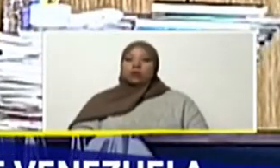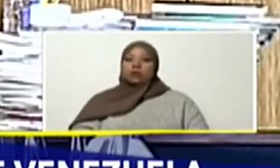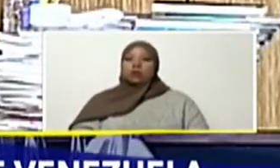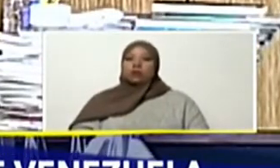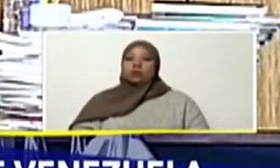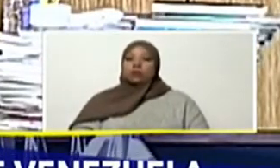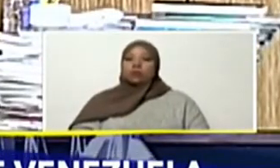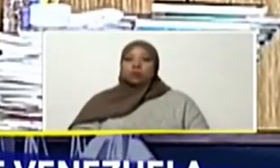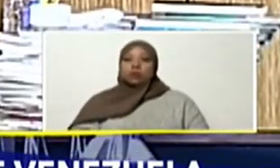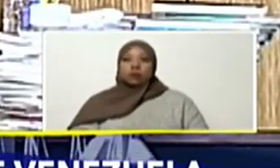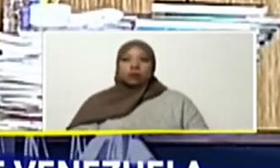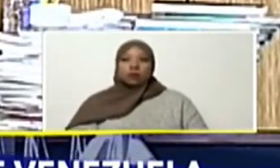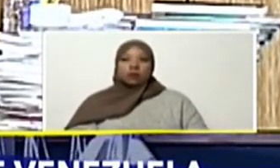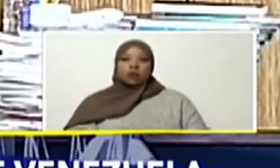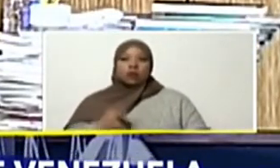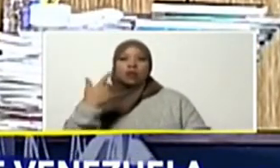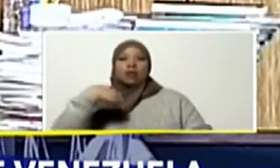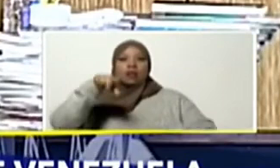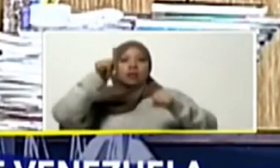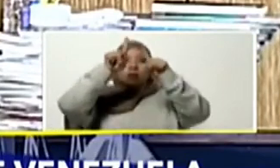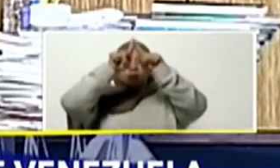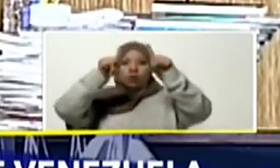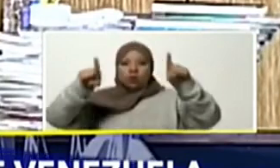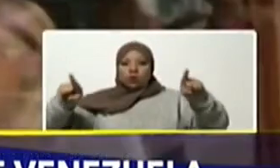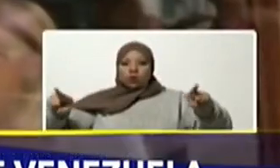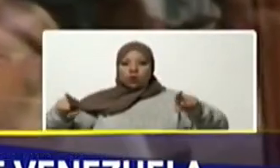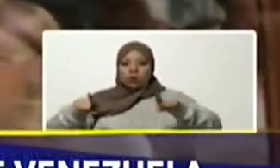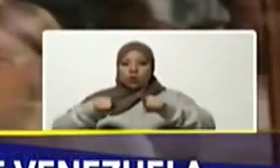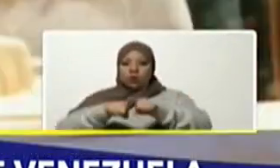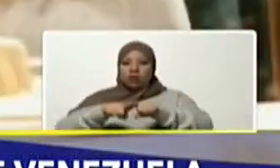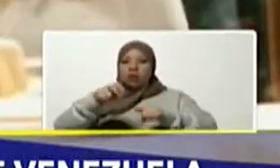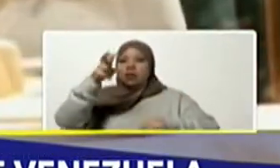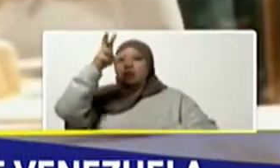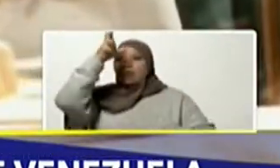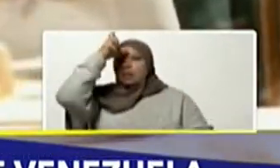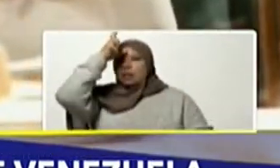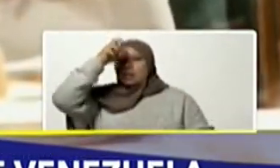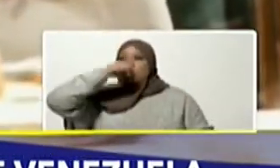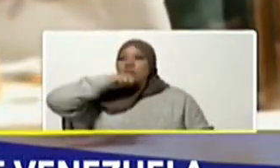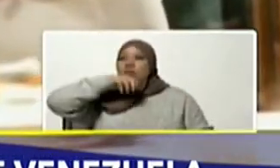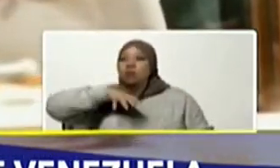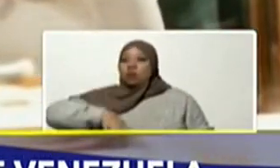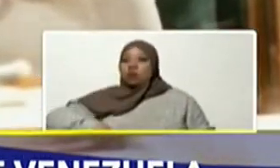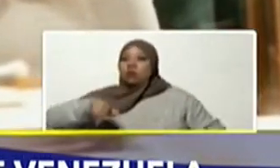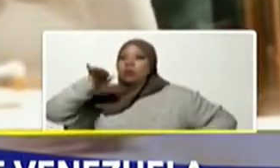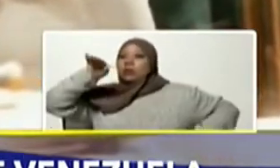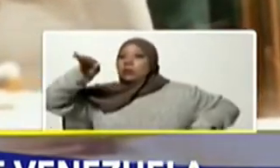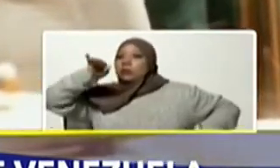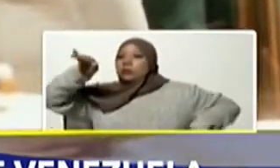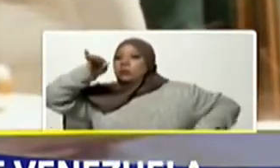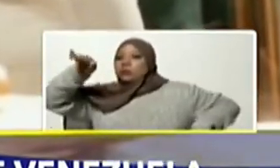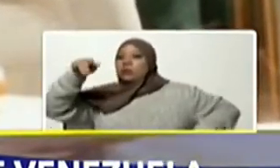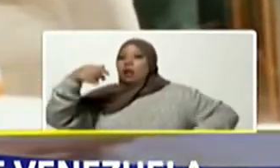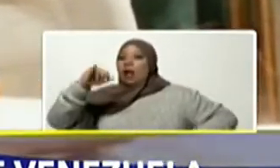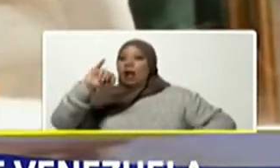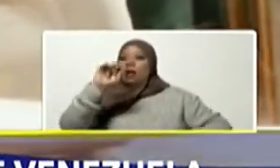la estatua gigante de Ramsés II, que tuvo 42 esposas, Adán,